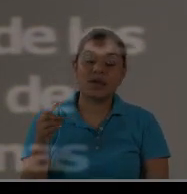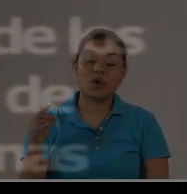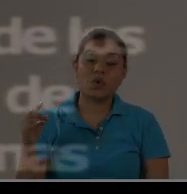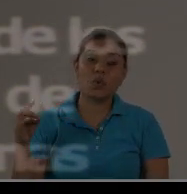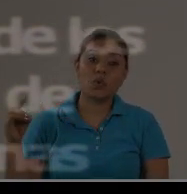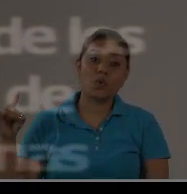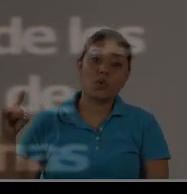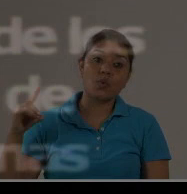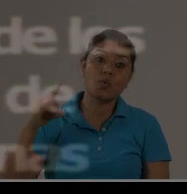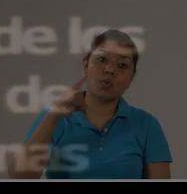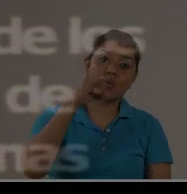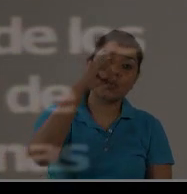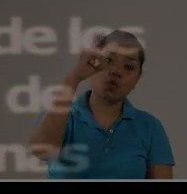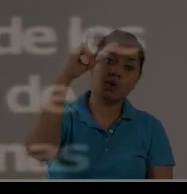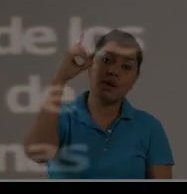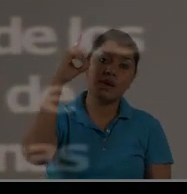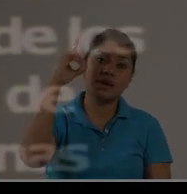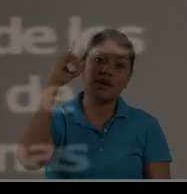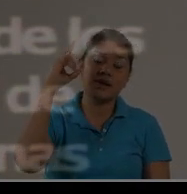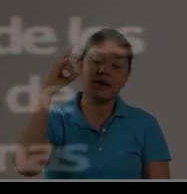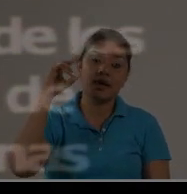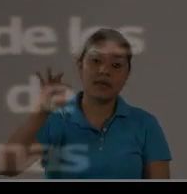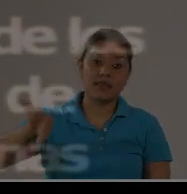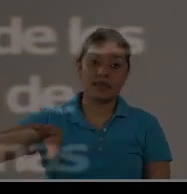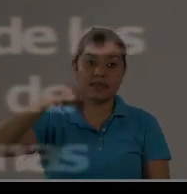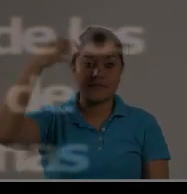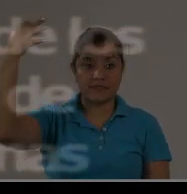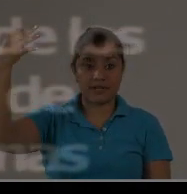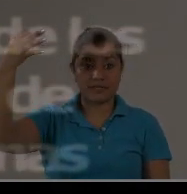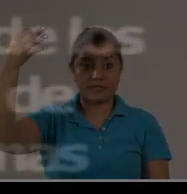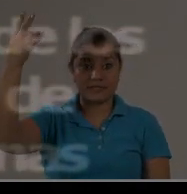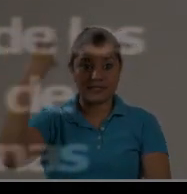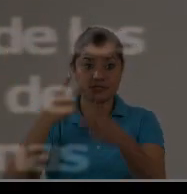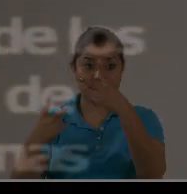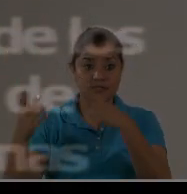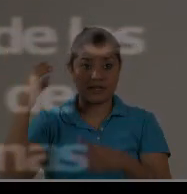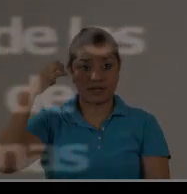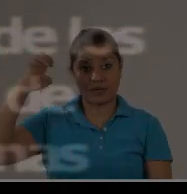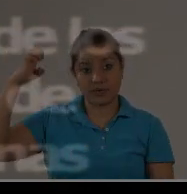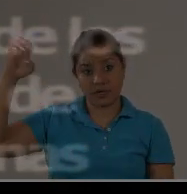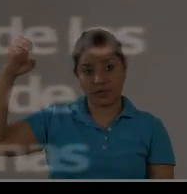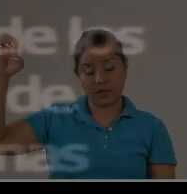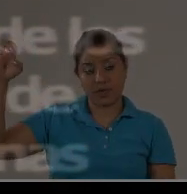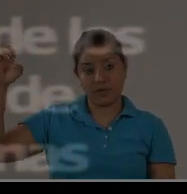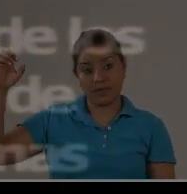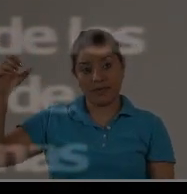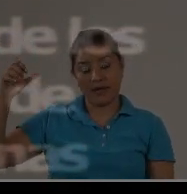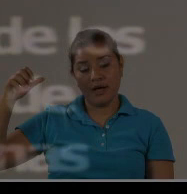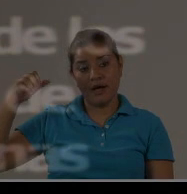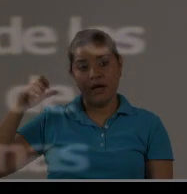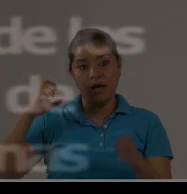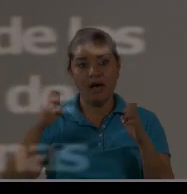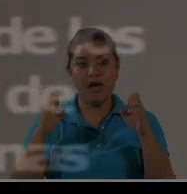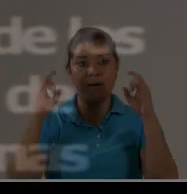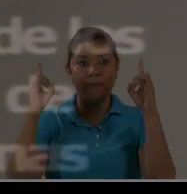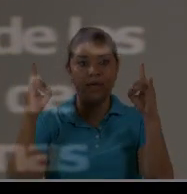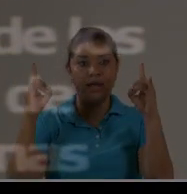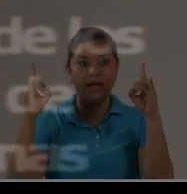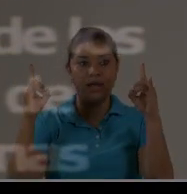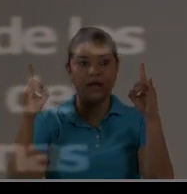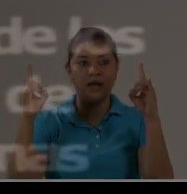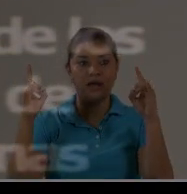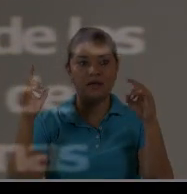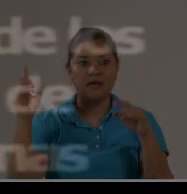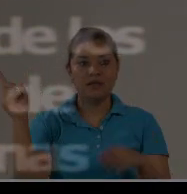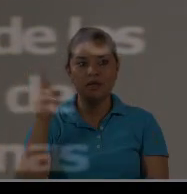traer de de no se trajo de Europa para América a un hombre con sobrepeso pero no lo